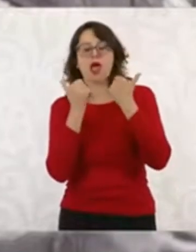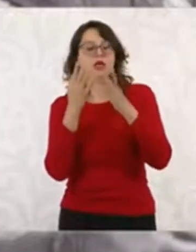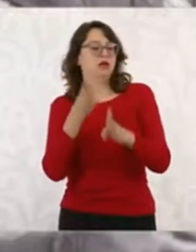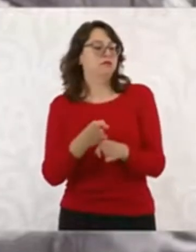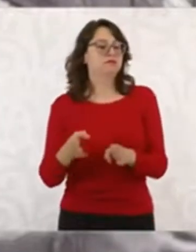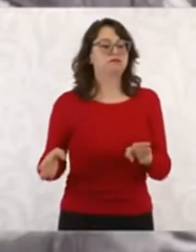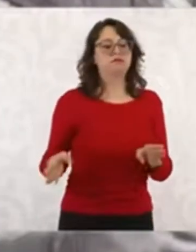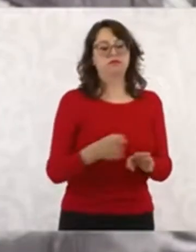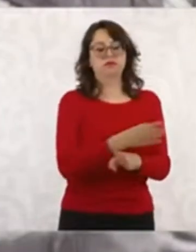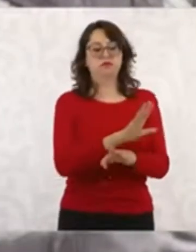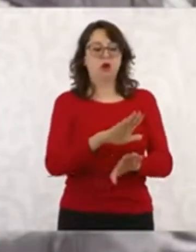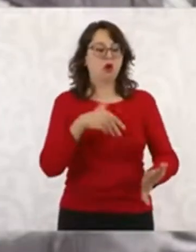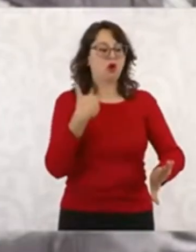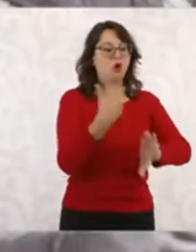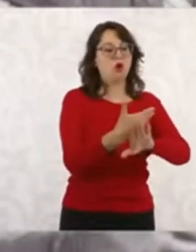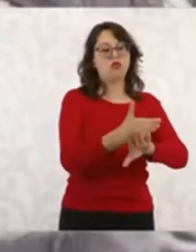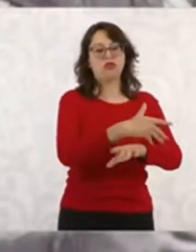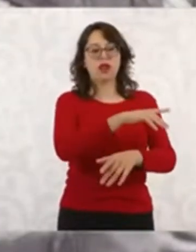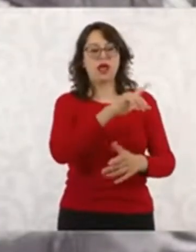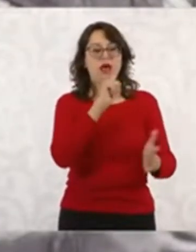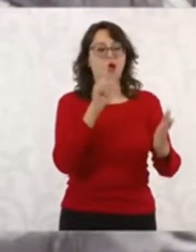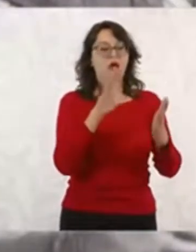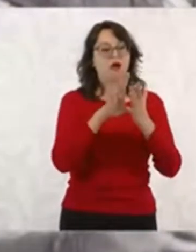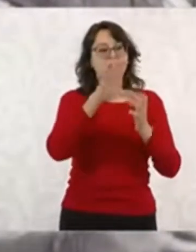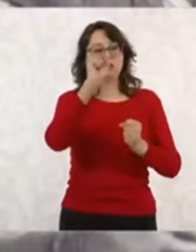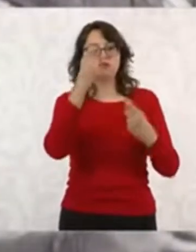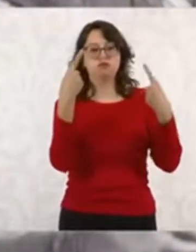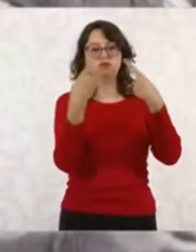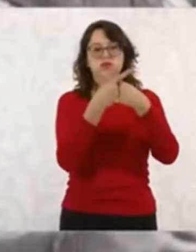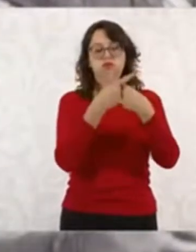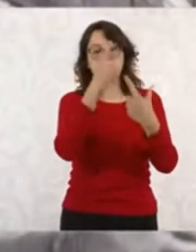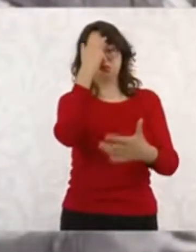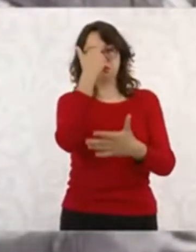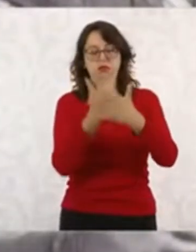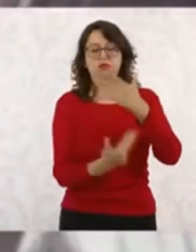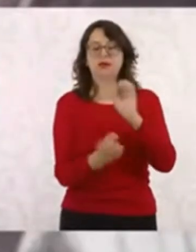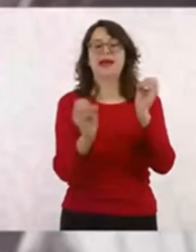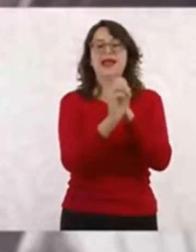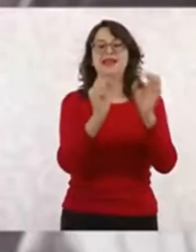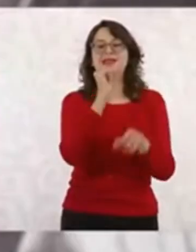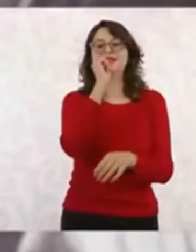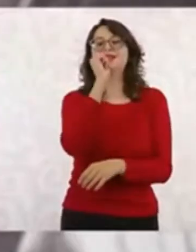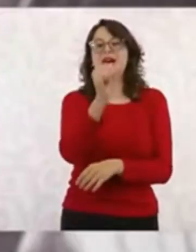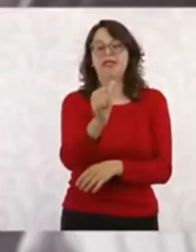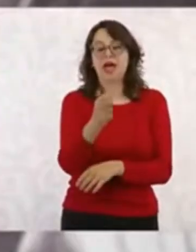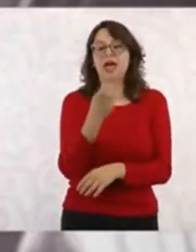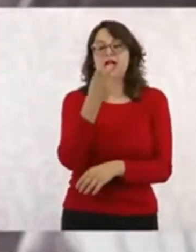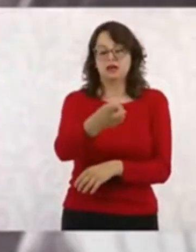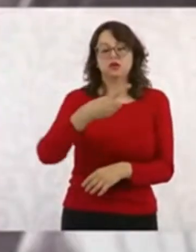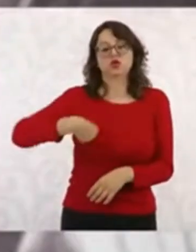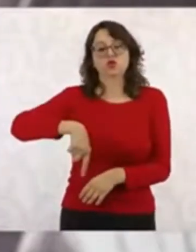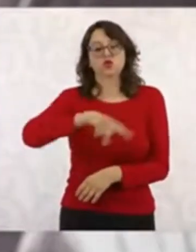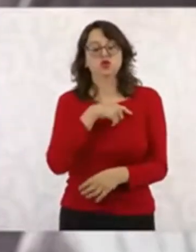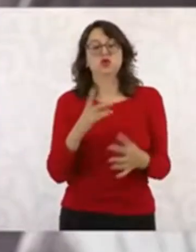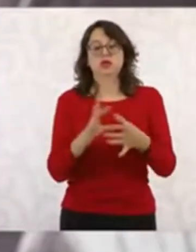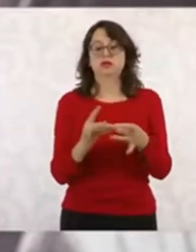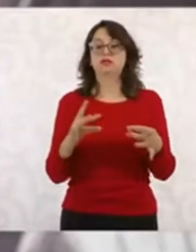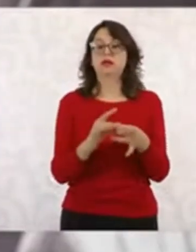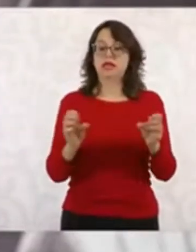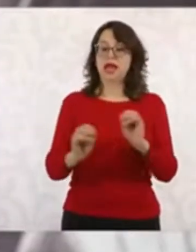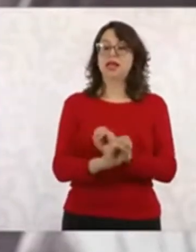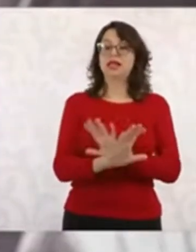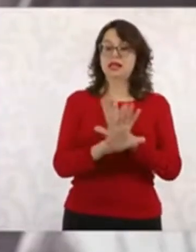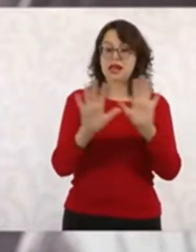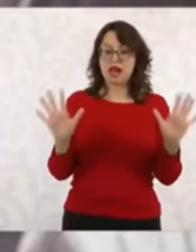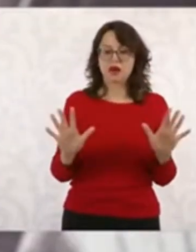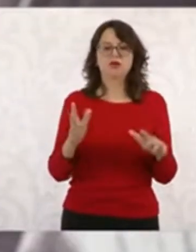ni viola la Constitución. Esto queremos ser muy claros, entendemos la buena intención de